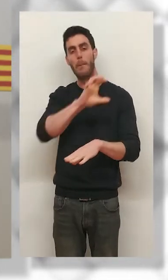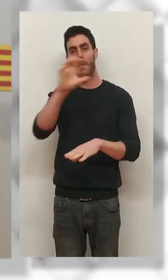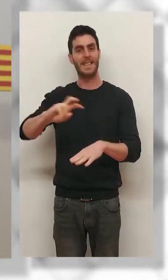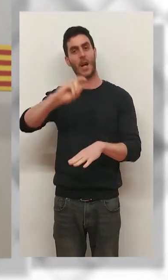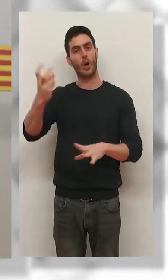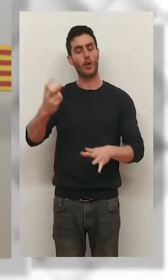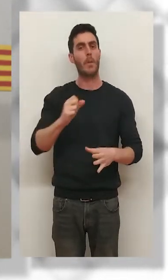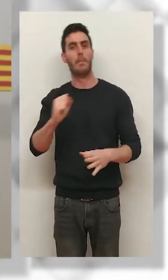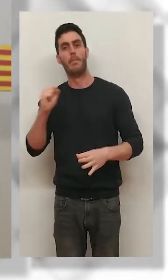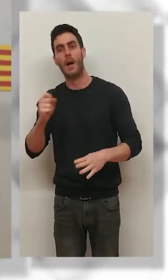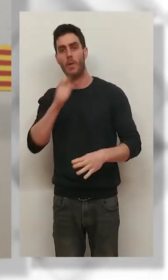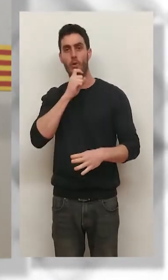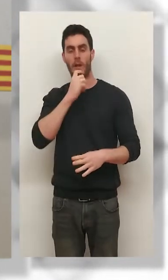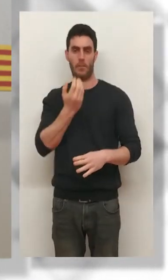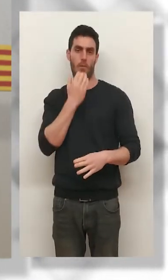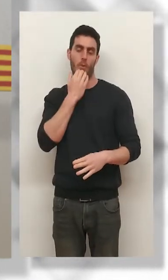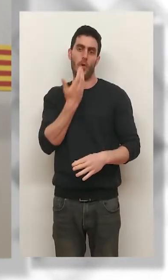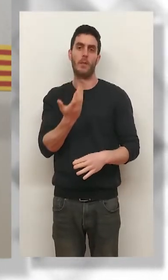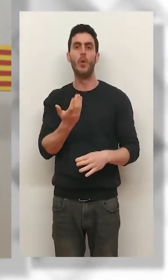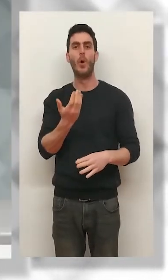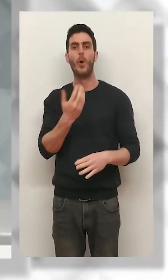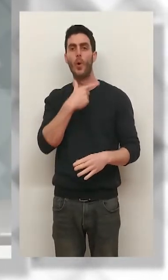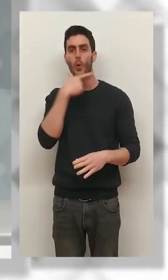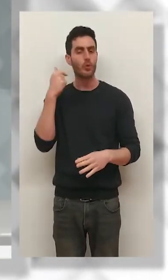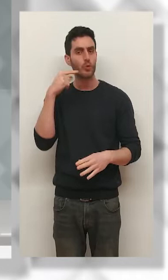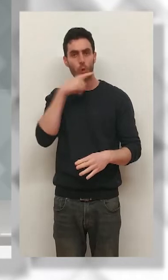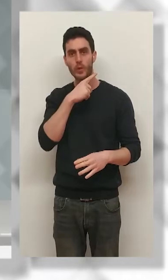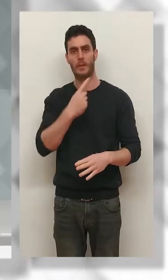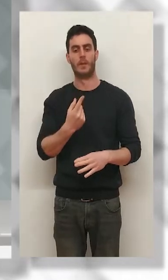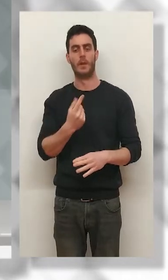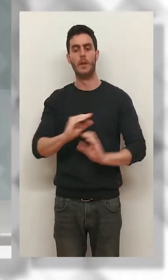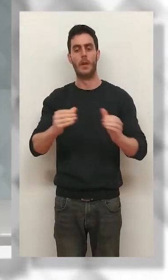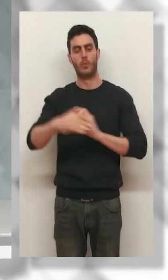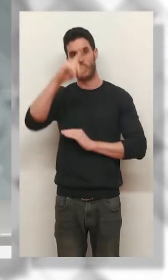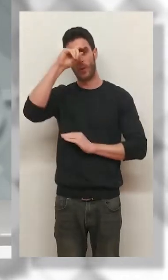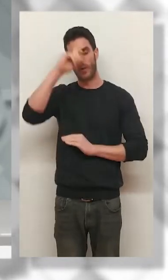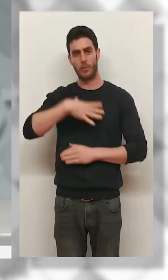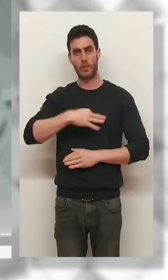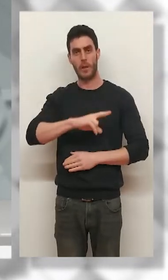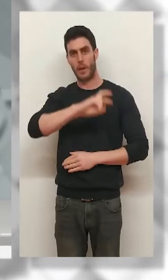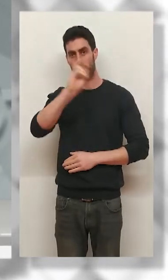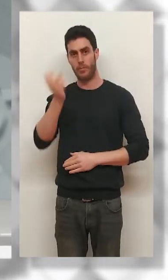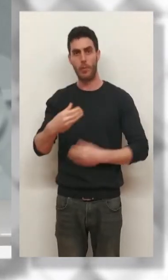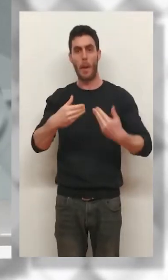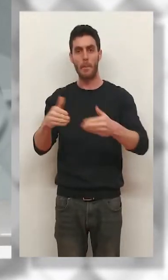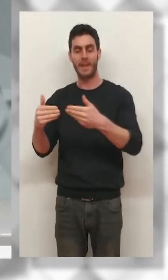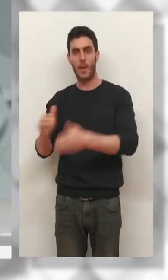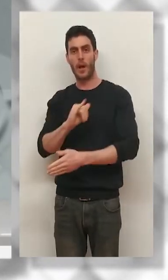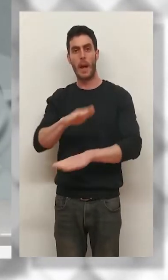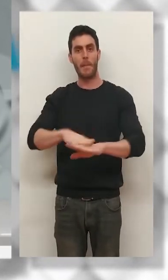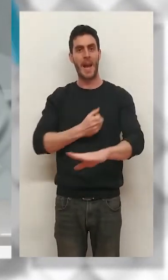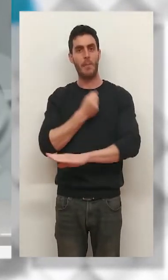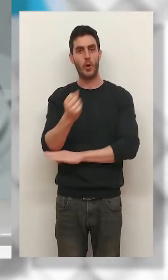no depender de países como Rusia. El mundo rural ofrece muchas posibilidades a los emprendedores.